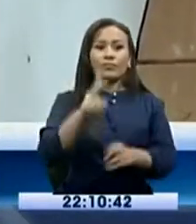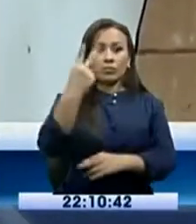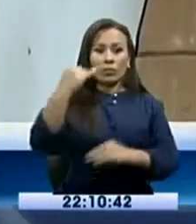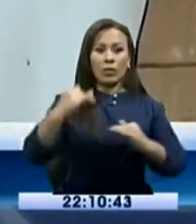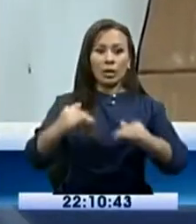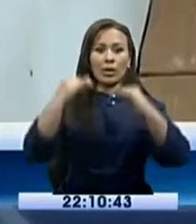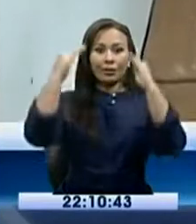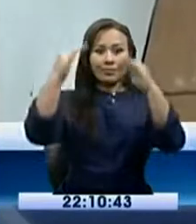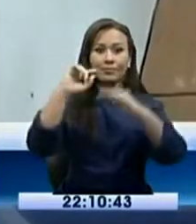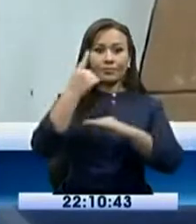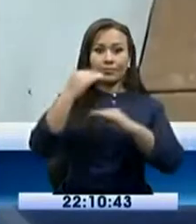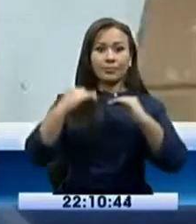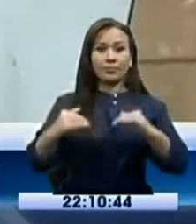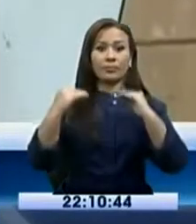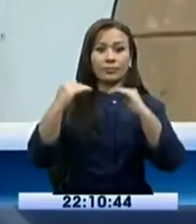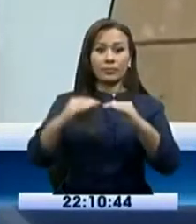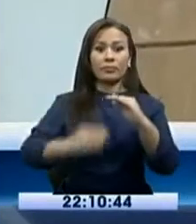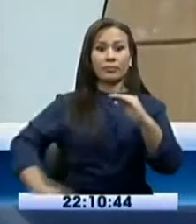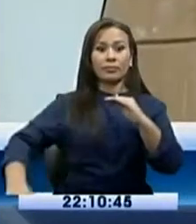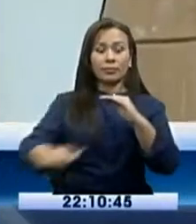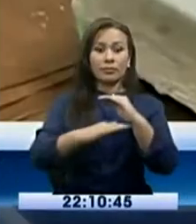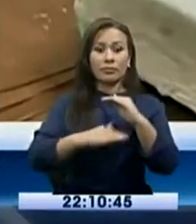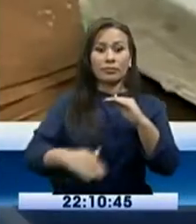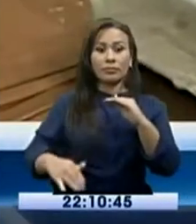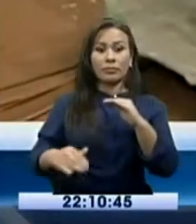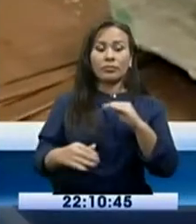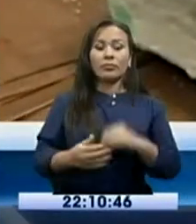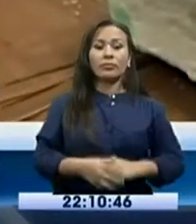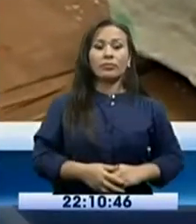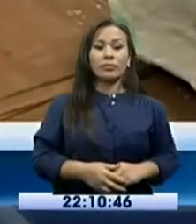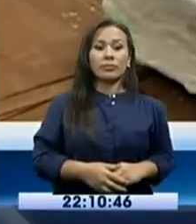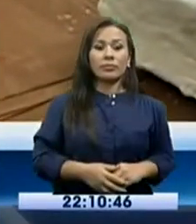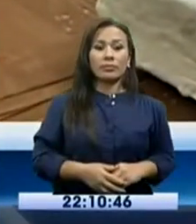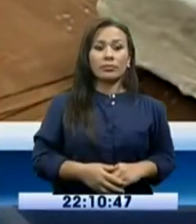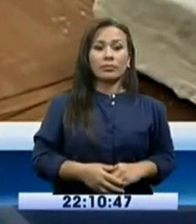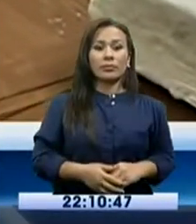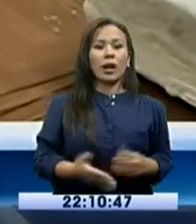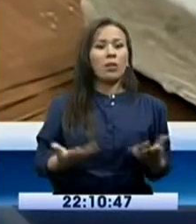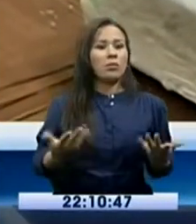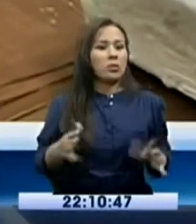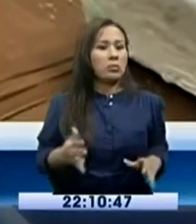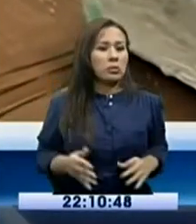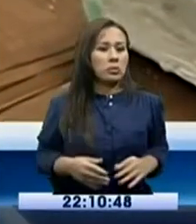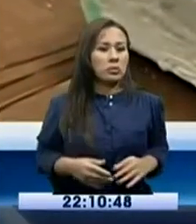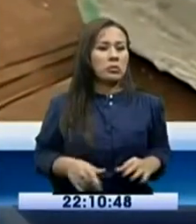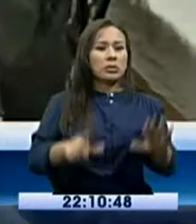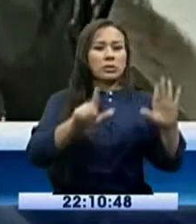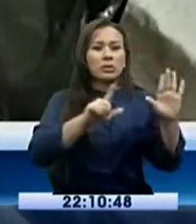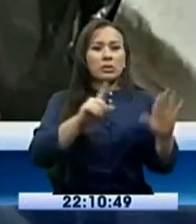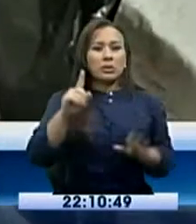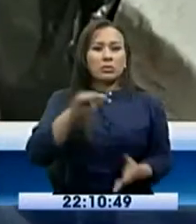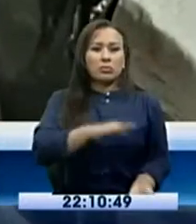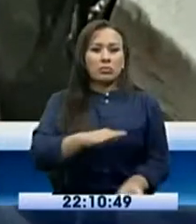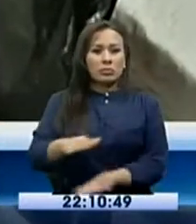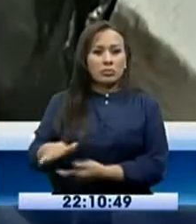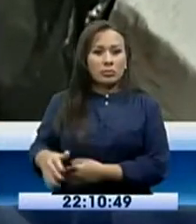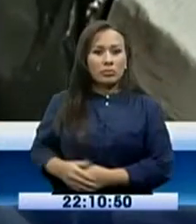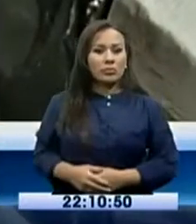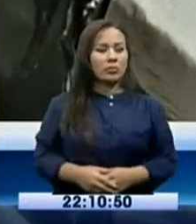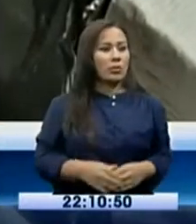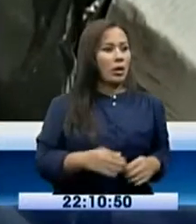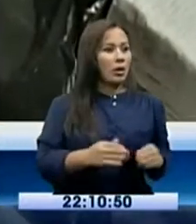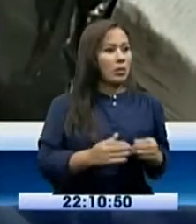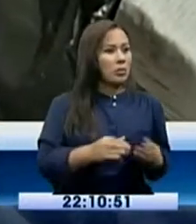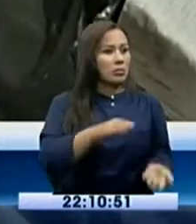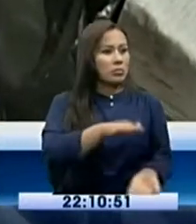y que en la primera planta, en su parte posterior, en una planta, habían estado ocultos 71 paquetes de tipo